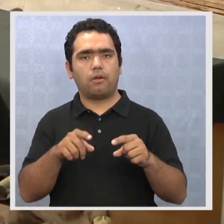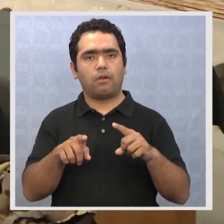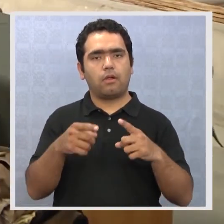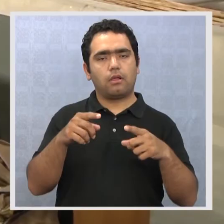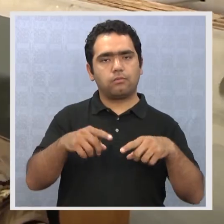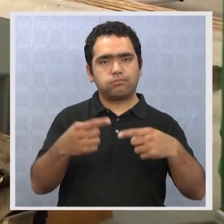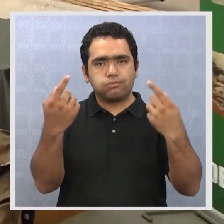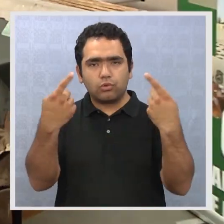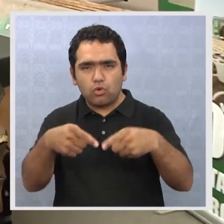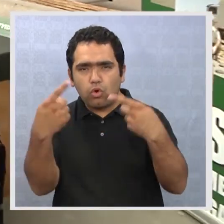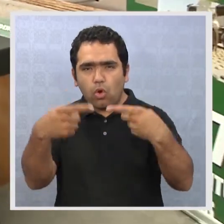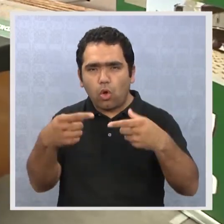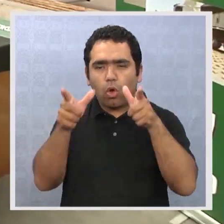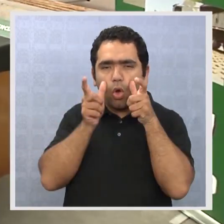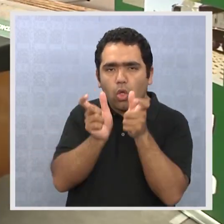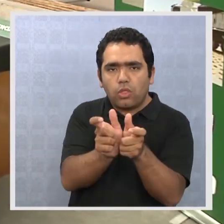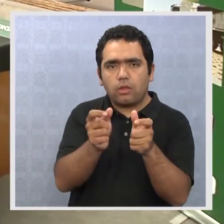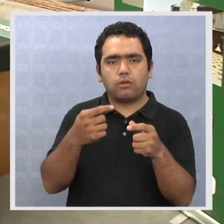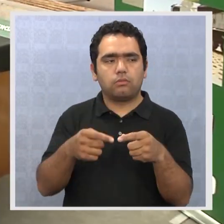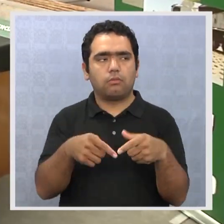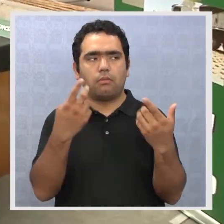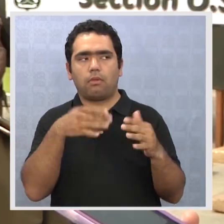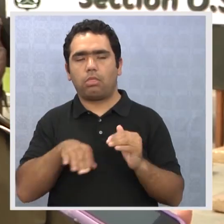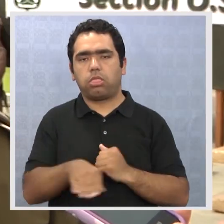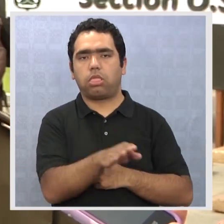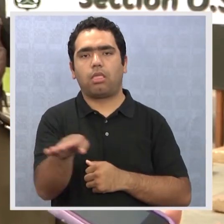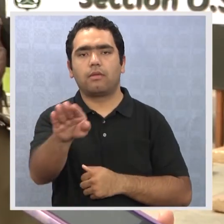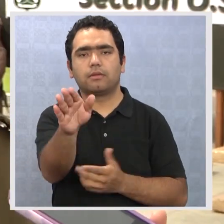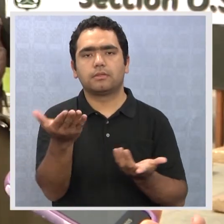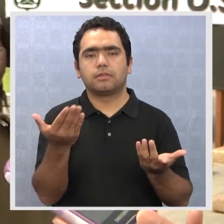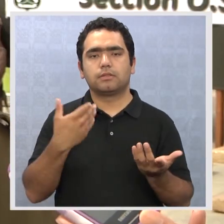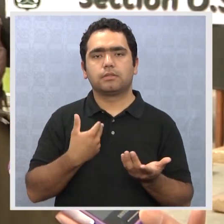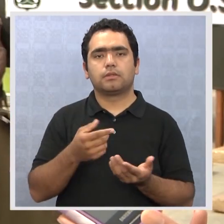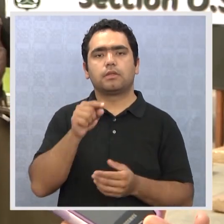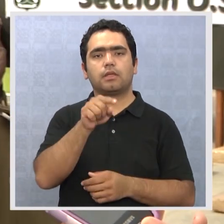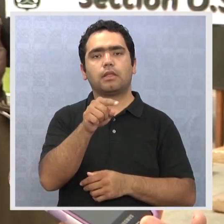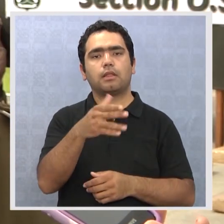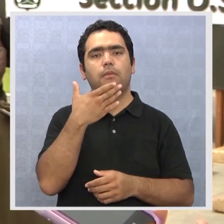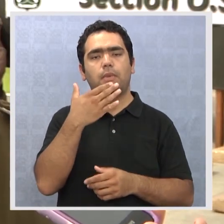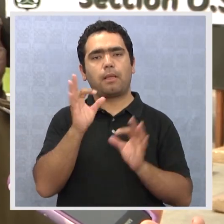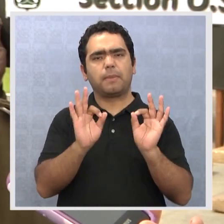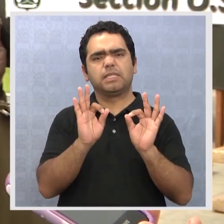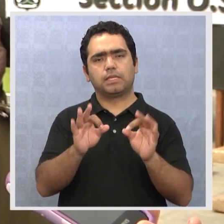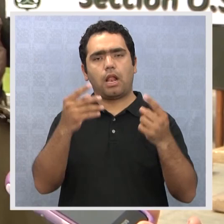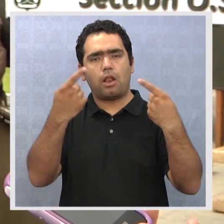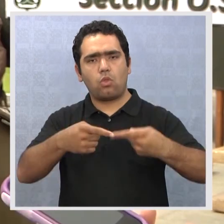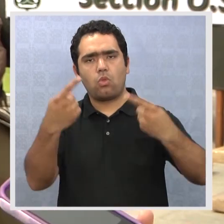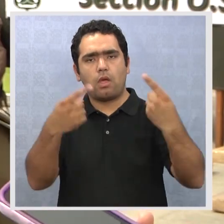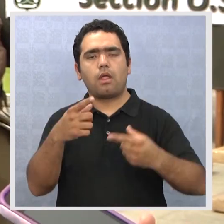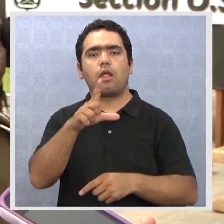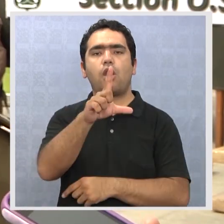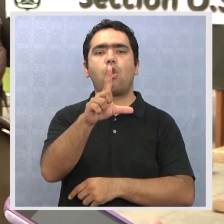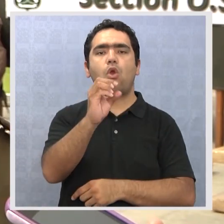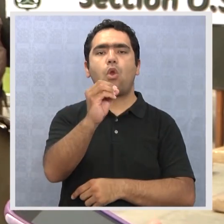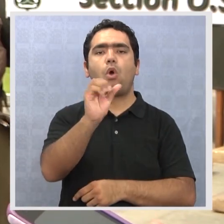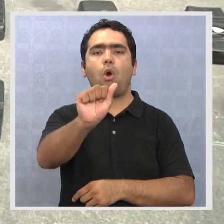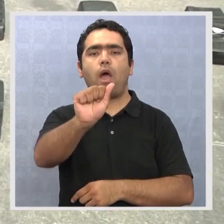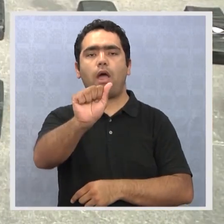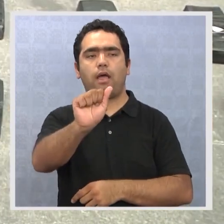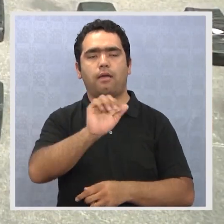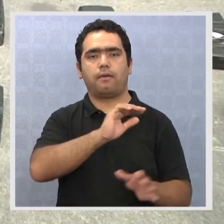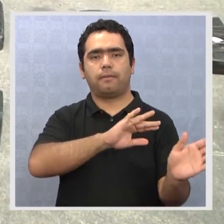saltarse todo lo que son los controles que hay hacia el sector sur y principalmente lo quieren control aduanero de río loa